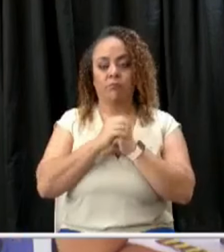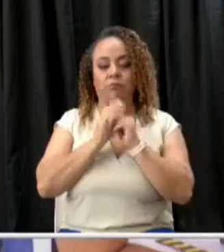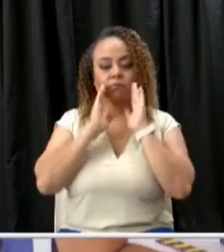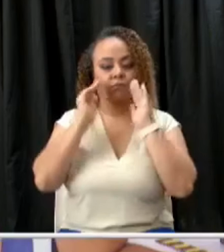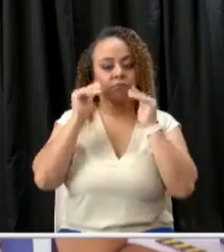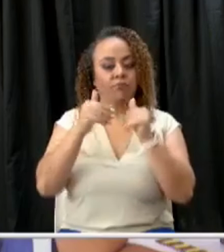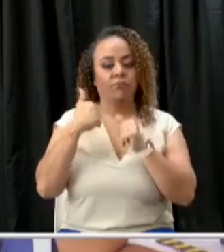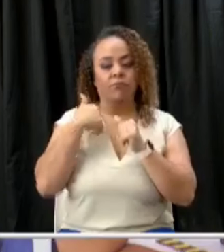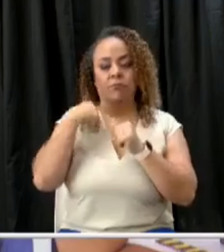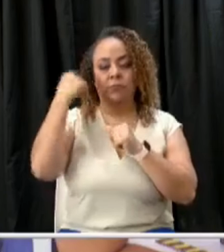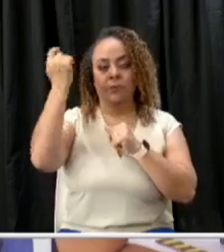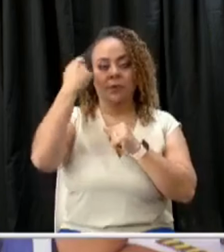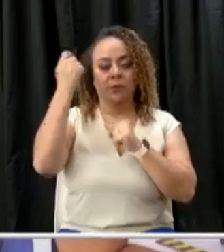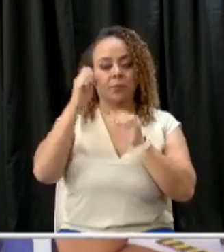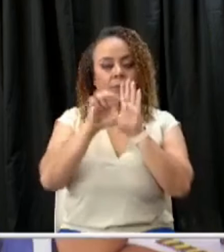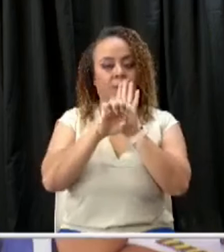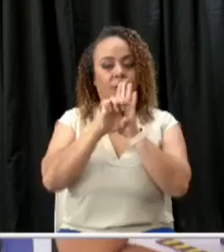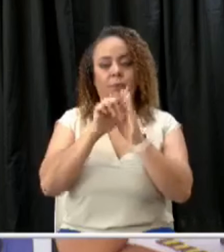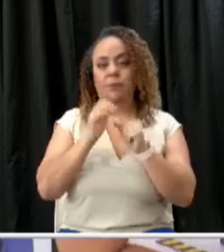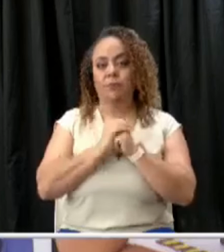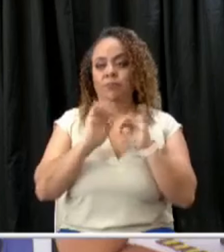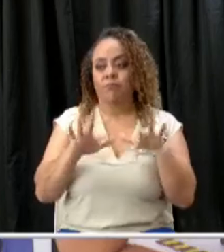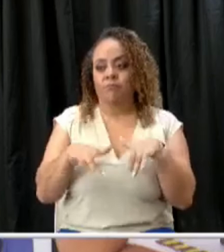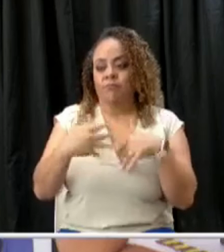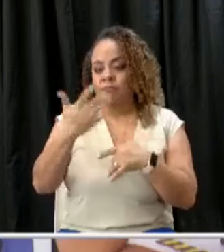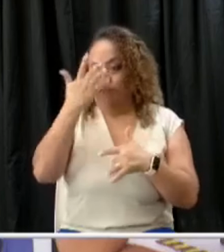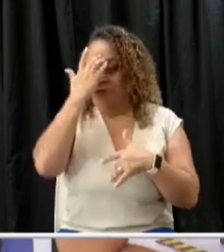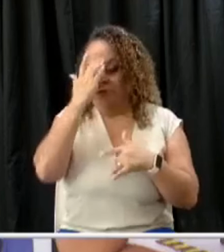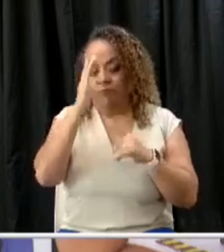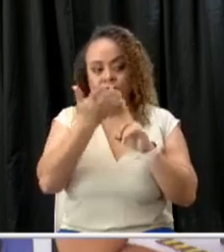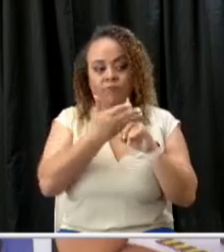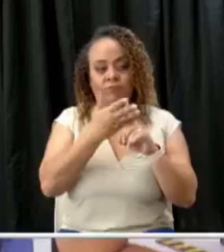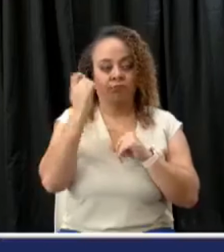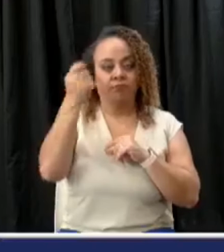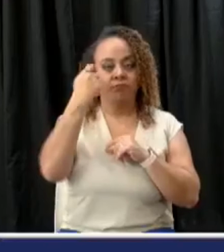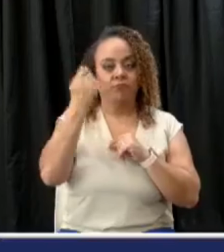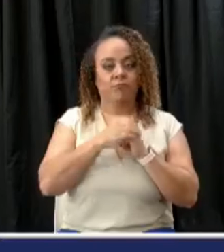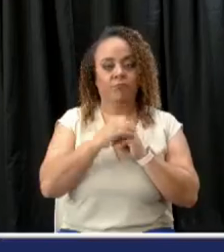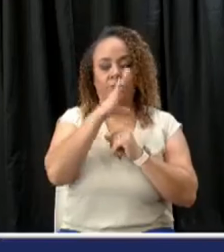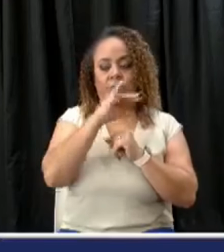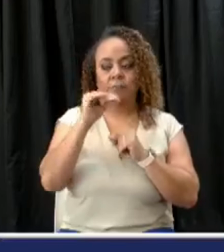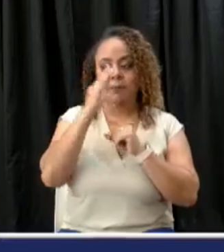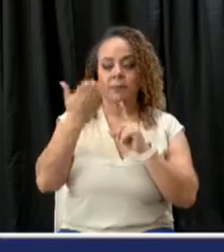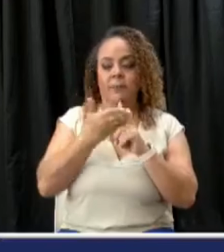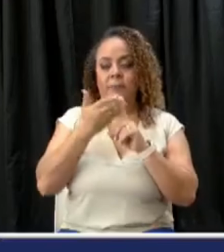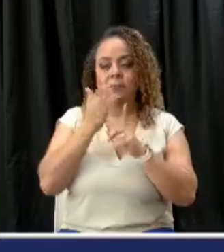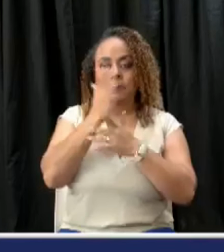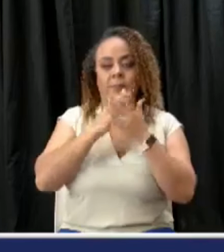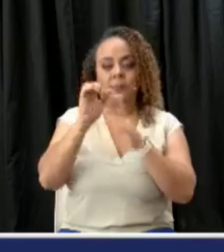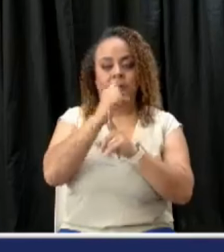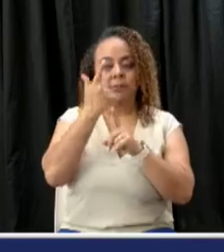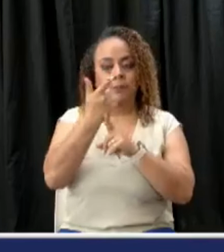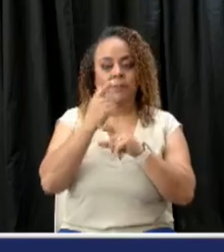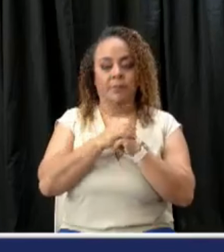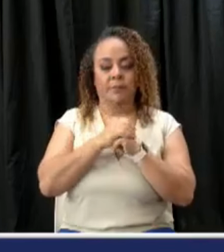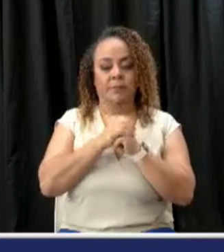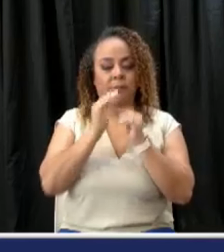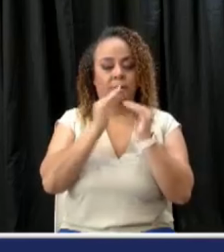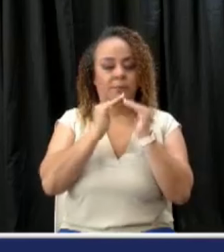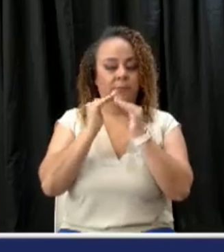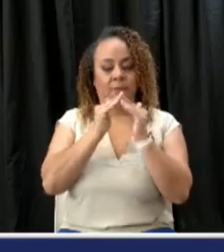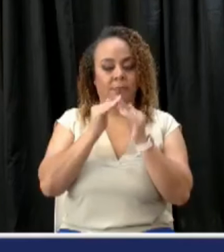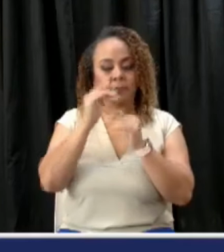enfoque que se tiene en Guanacaste, por ejemplo, cómo la enfermedad ha afectado a Guanacaste y ha afectado socialmente comunidades